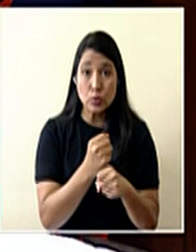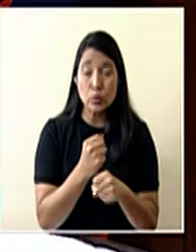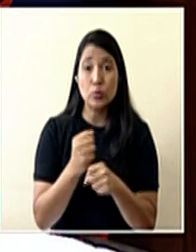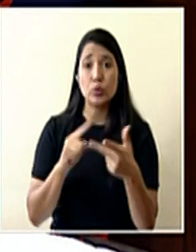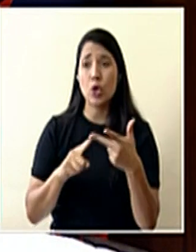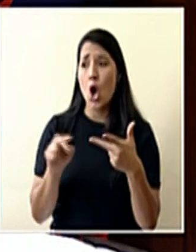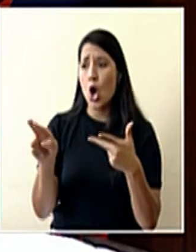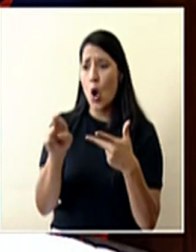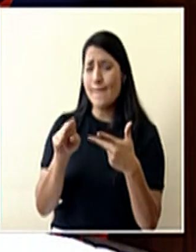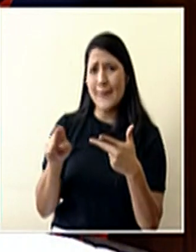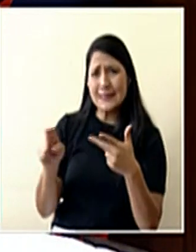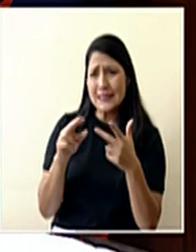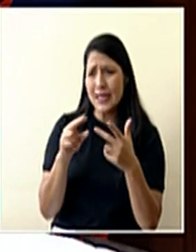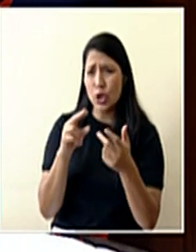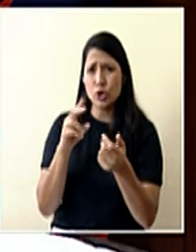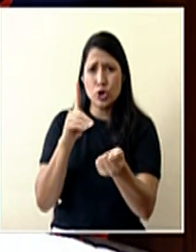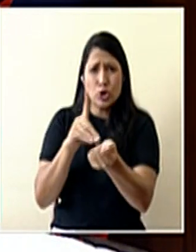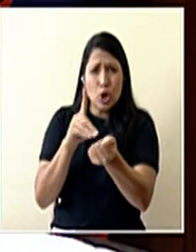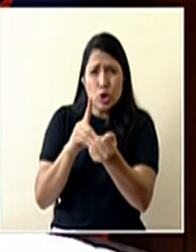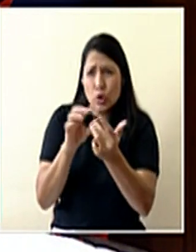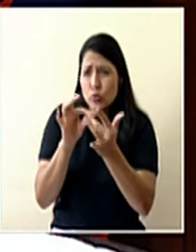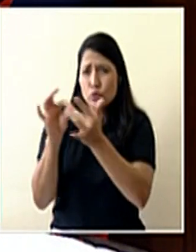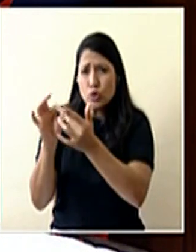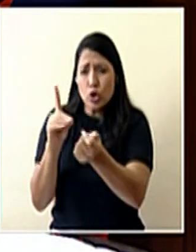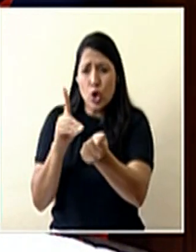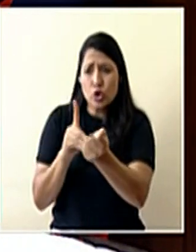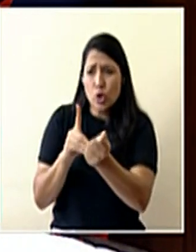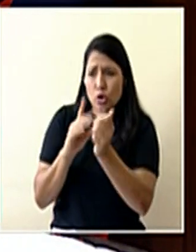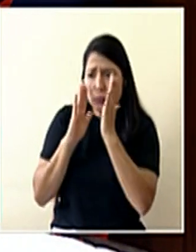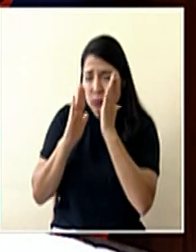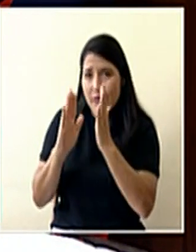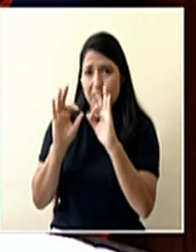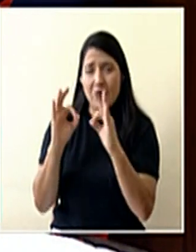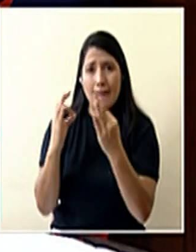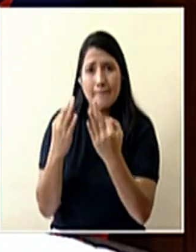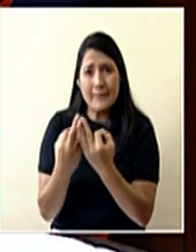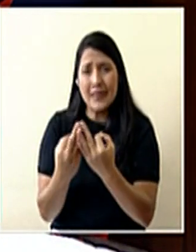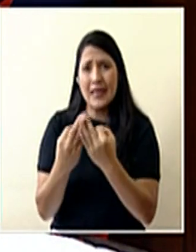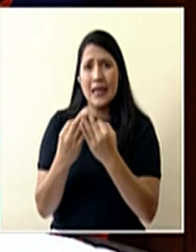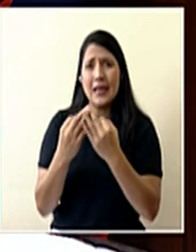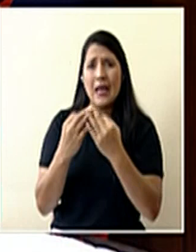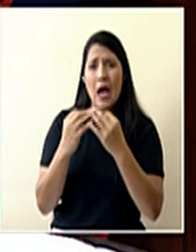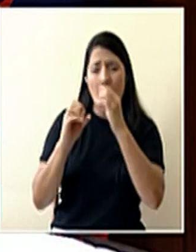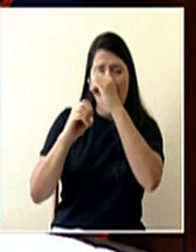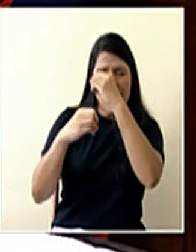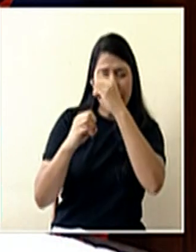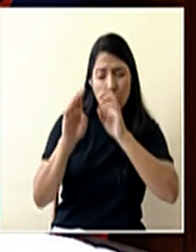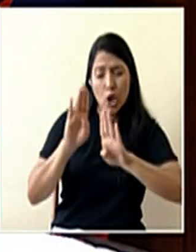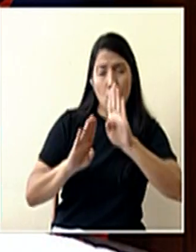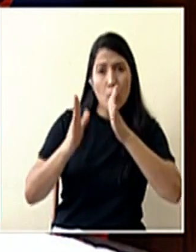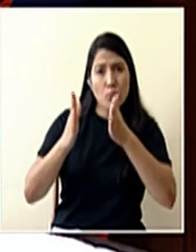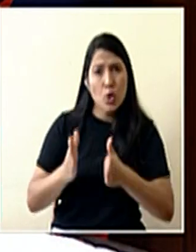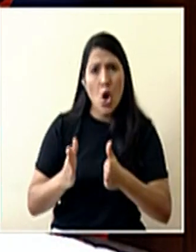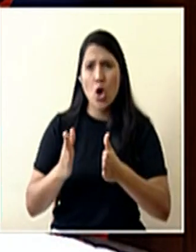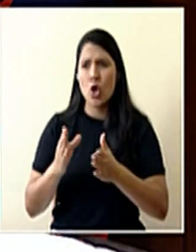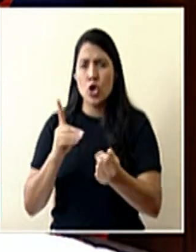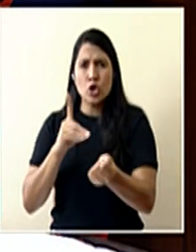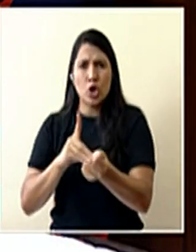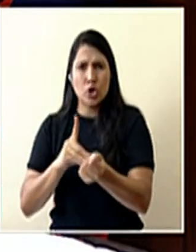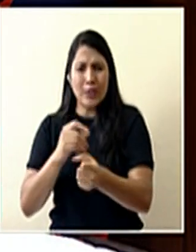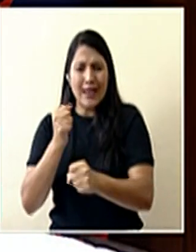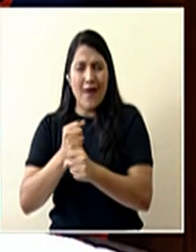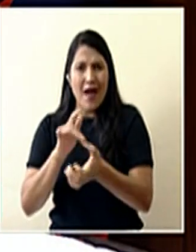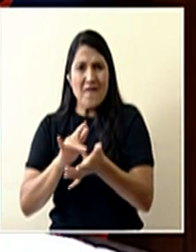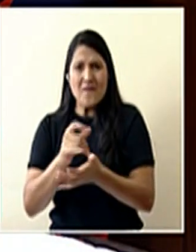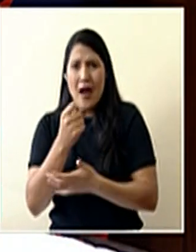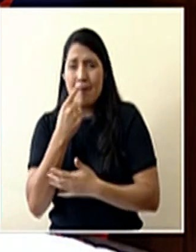compañeros especialistas, médicos generales, médicos de familia, microbiólogos, farmacéuticos. Ustedes no se imaginan la cantidad